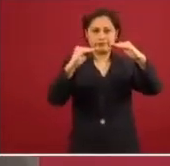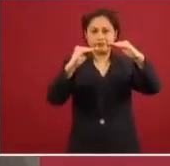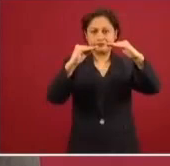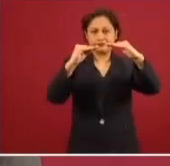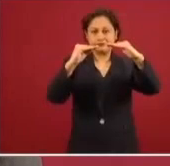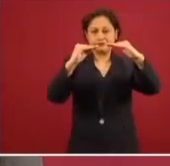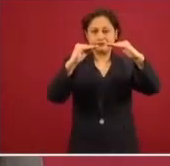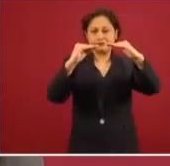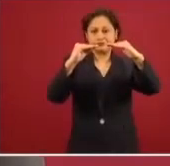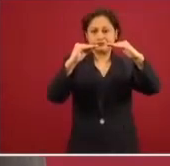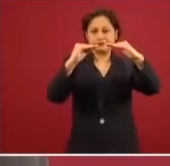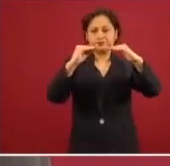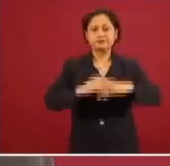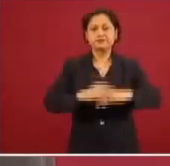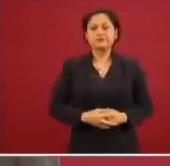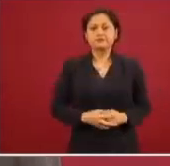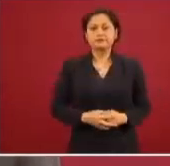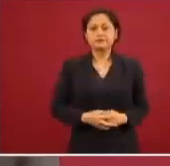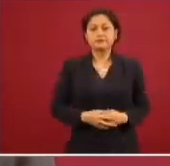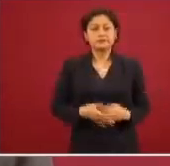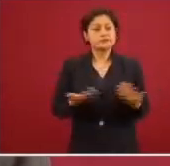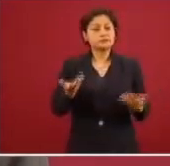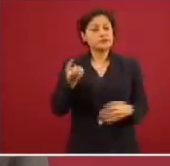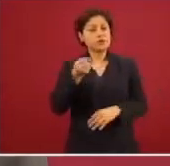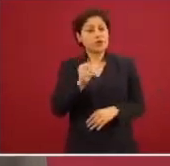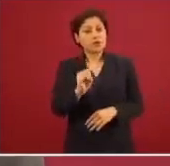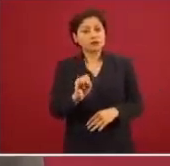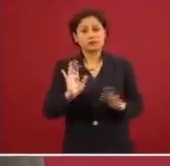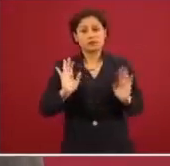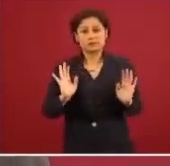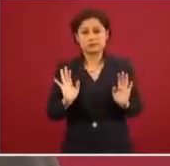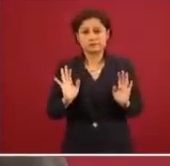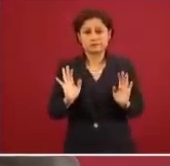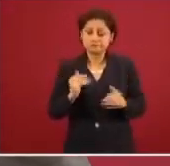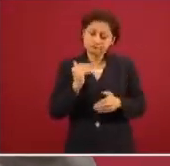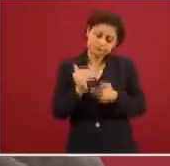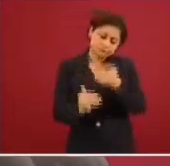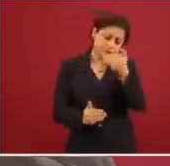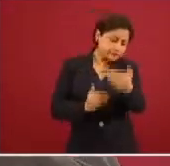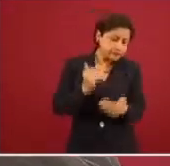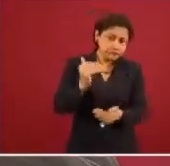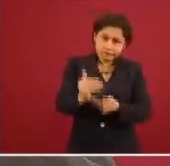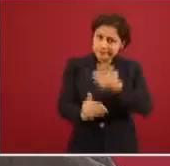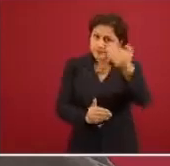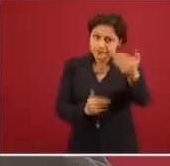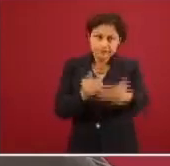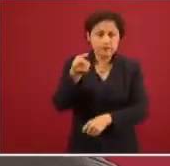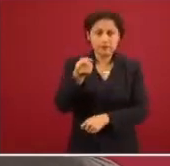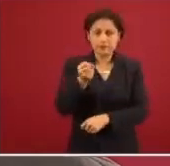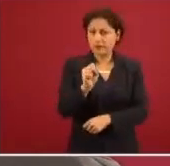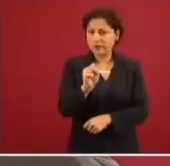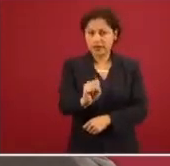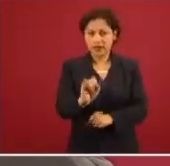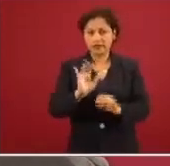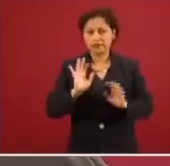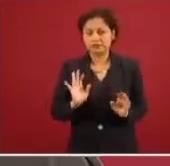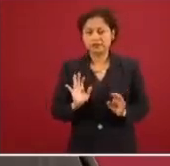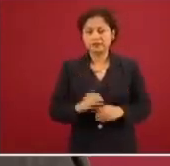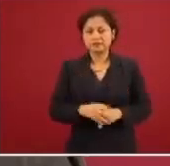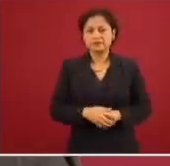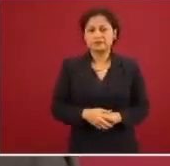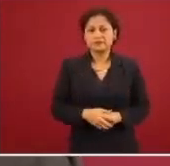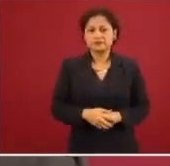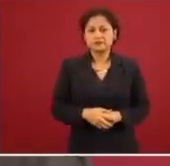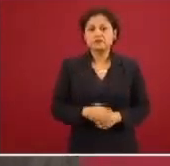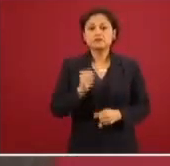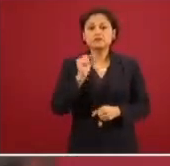Entonces, y así va a ser, en la medida que se vaya teniendo más